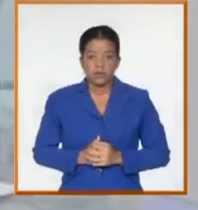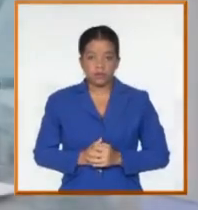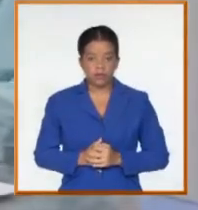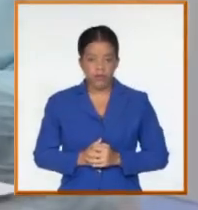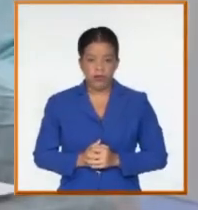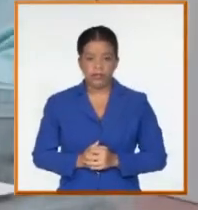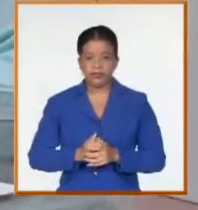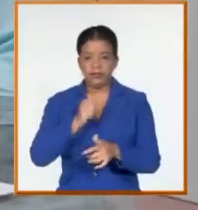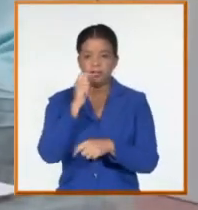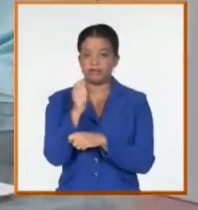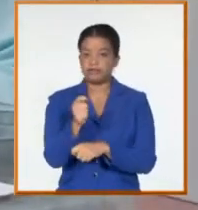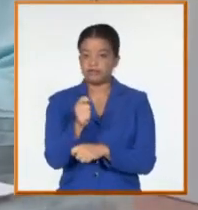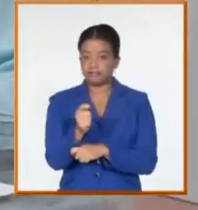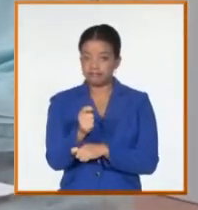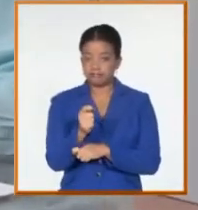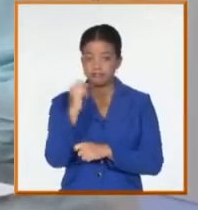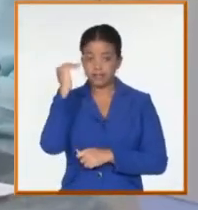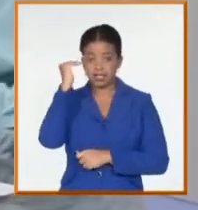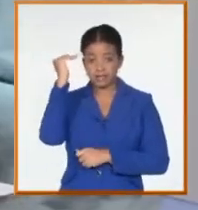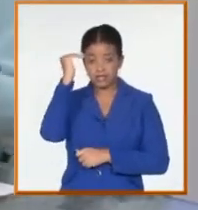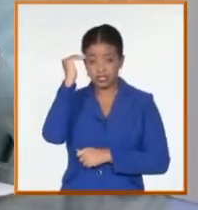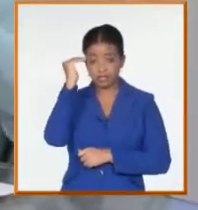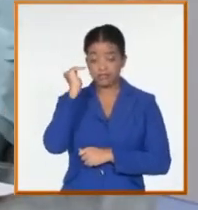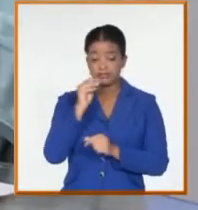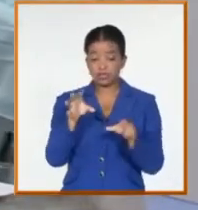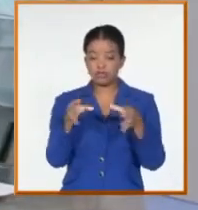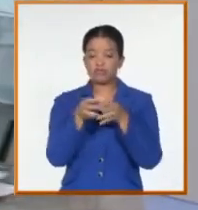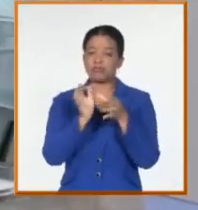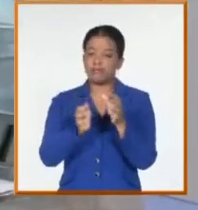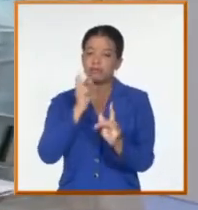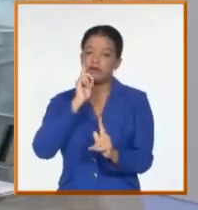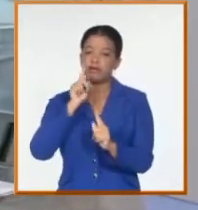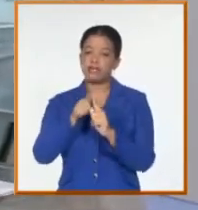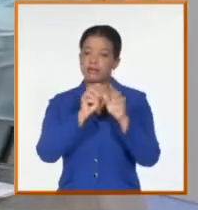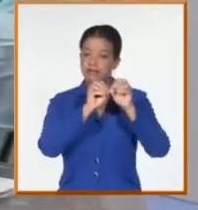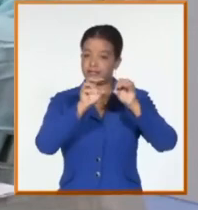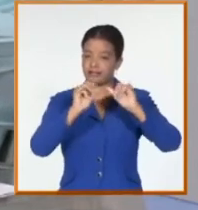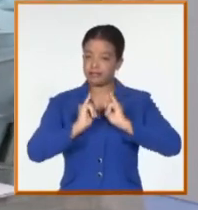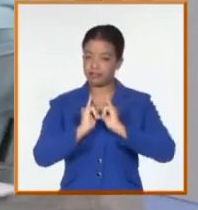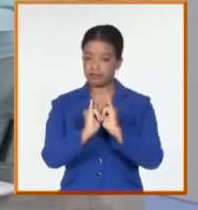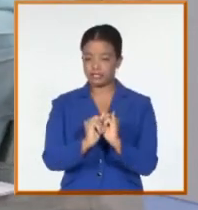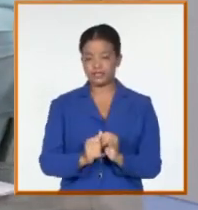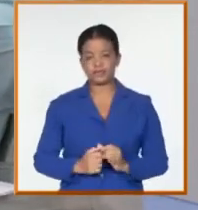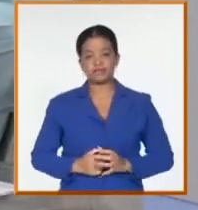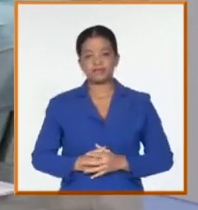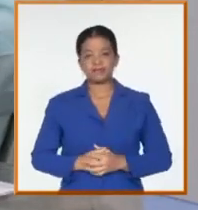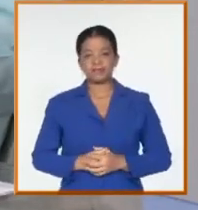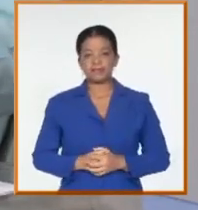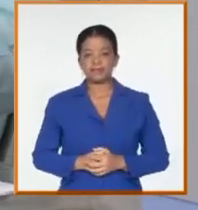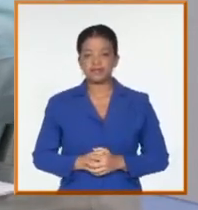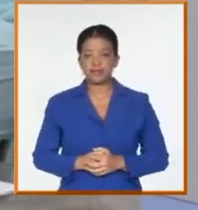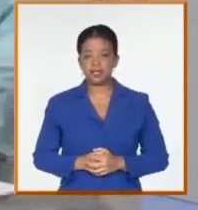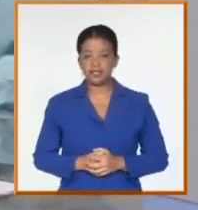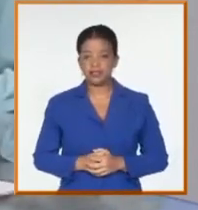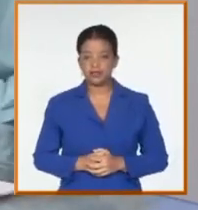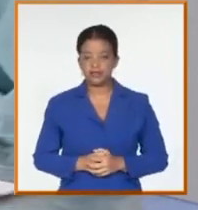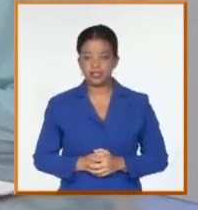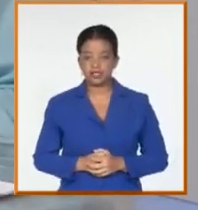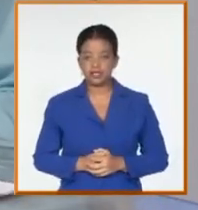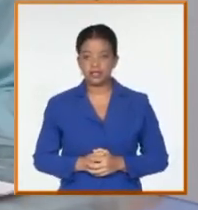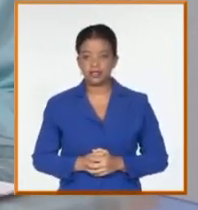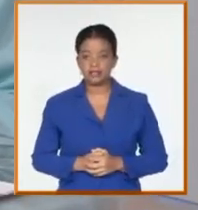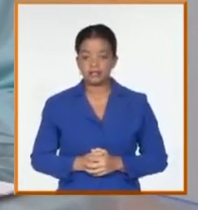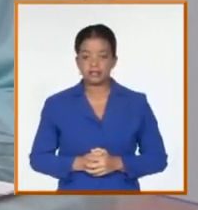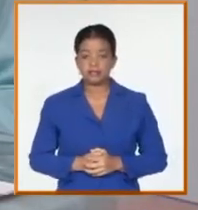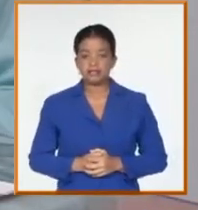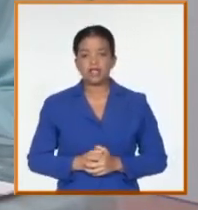por supuesto la campaña de comunicación con esos objetivos dentro de las dos dificultades que dije anteriormente bueno